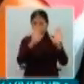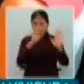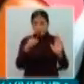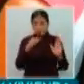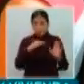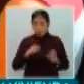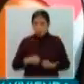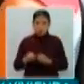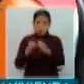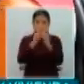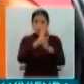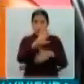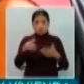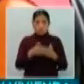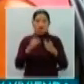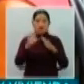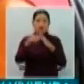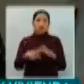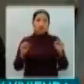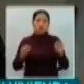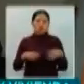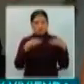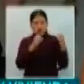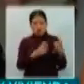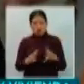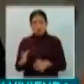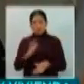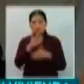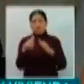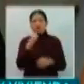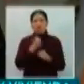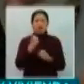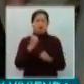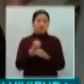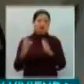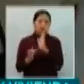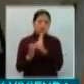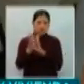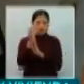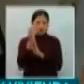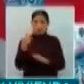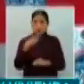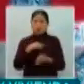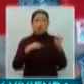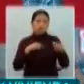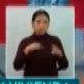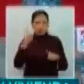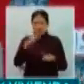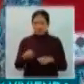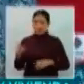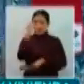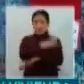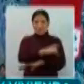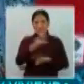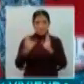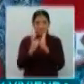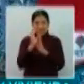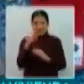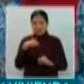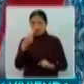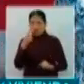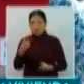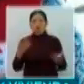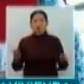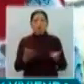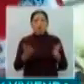justamente organizar lo que es el trabajo del censo. Necesitamos para el día del censo conocer dónde tenemos que ir a